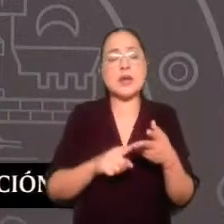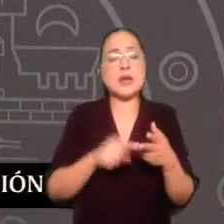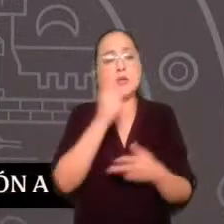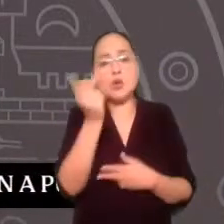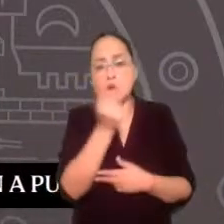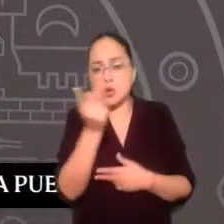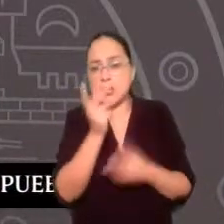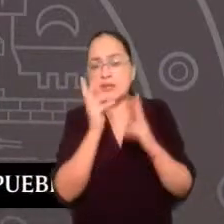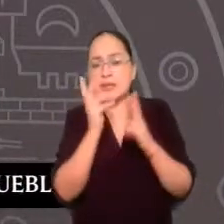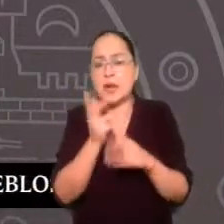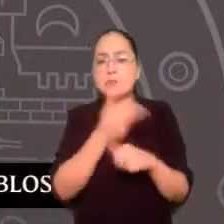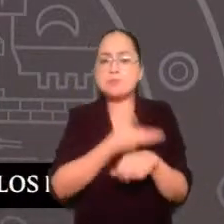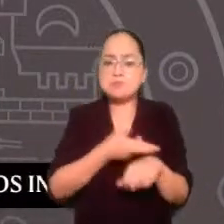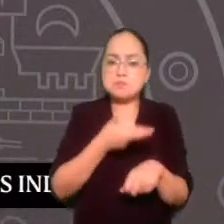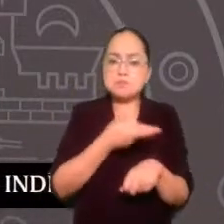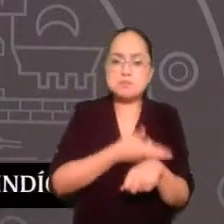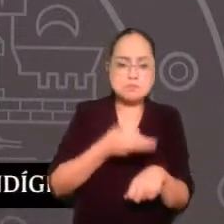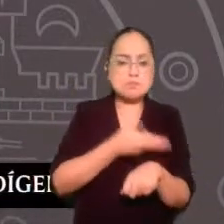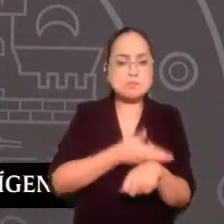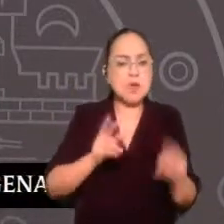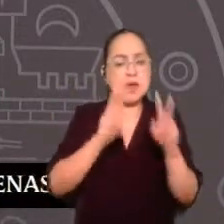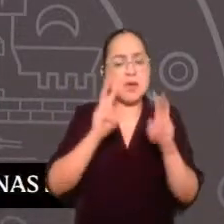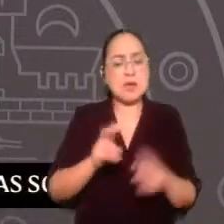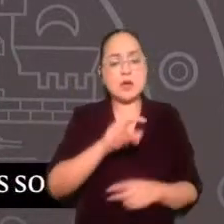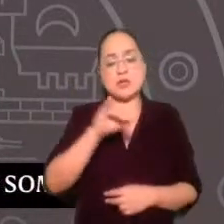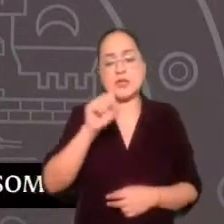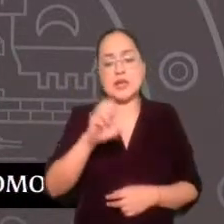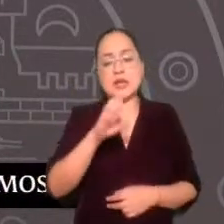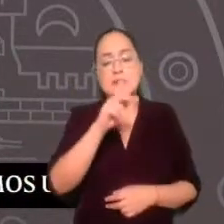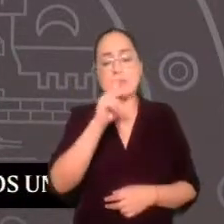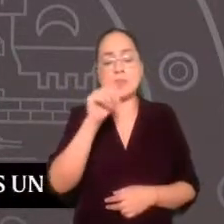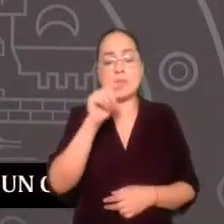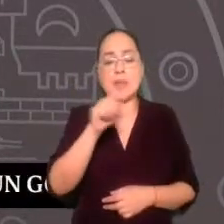esto, a José Paz y a Maike.